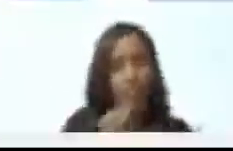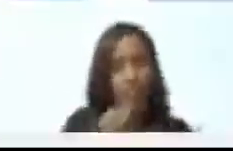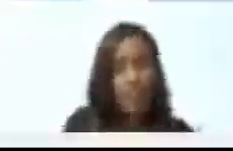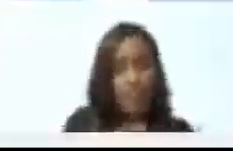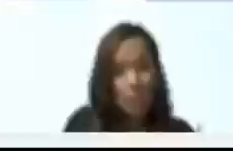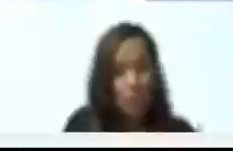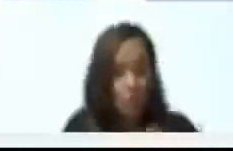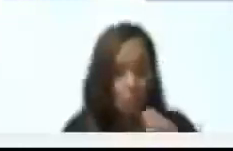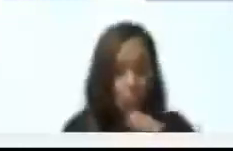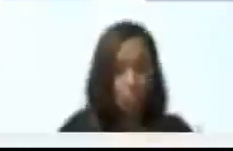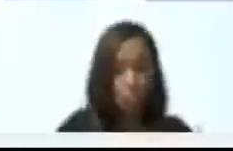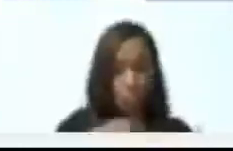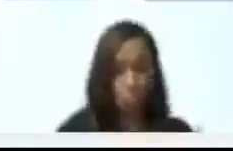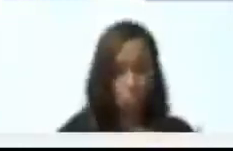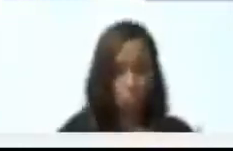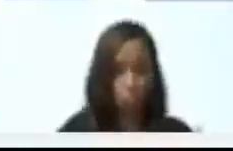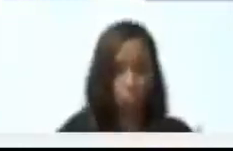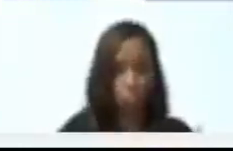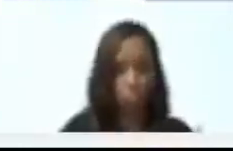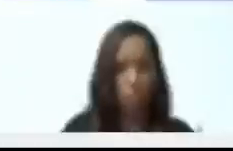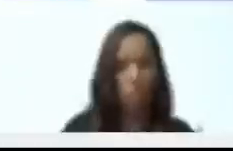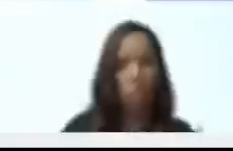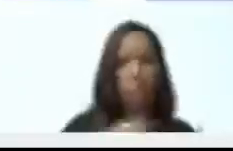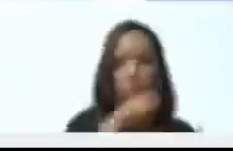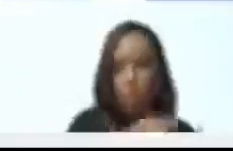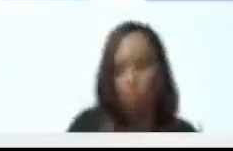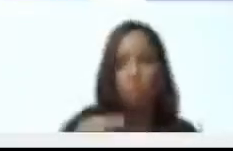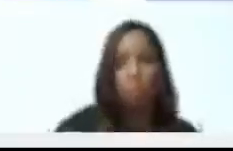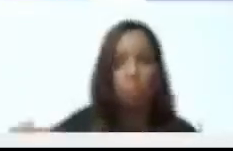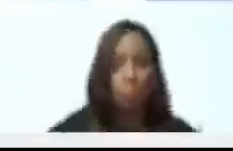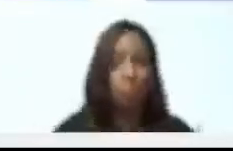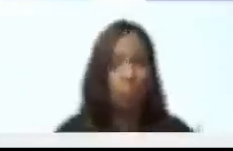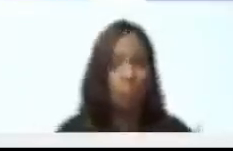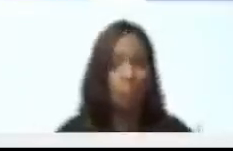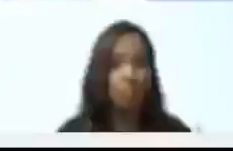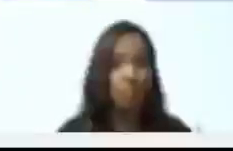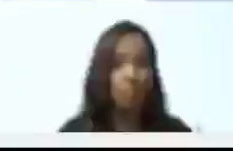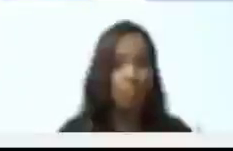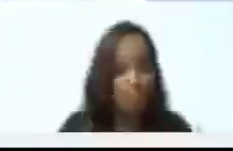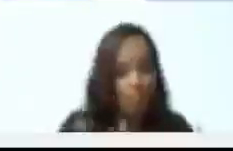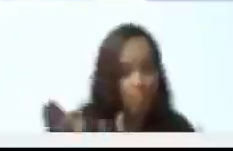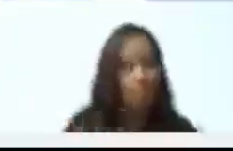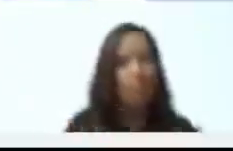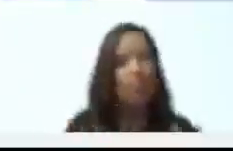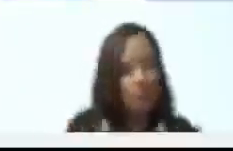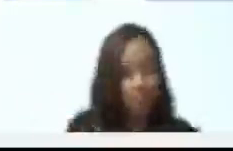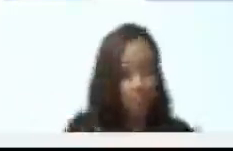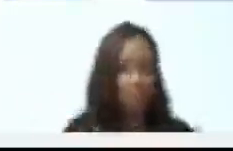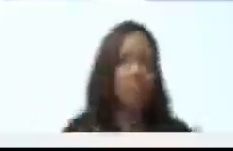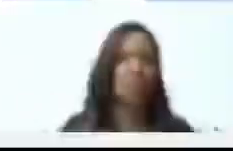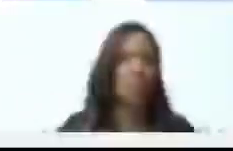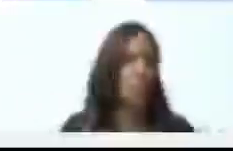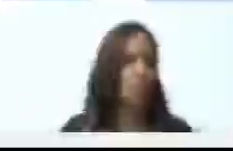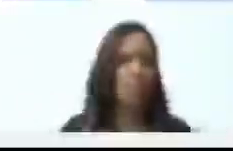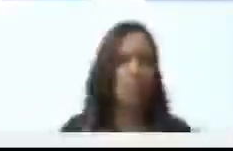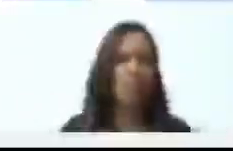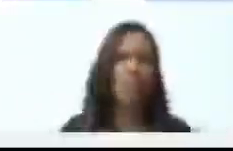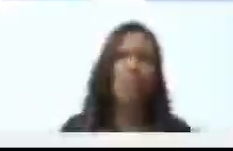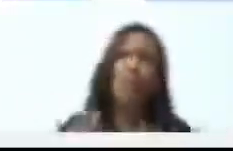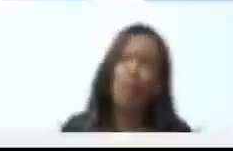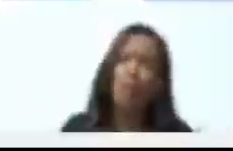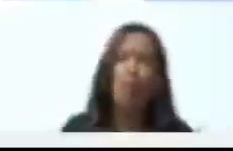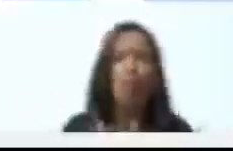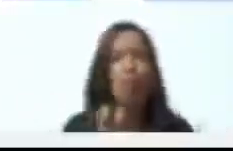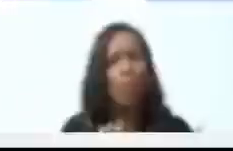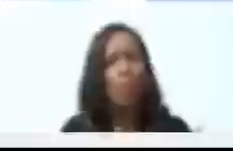le pido en procedimiento que libere este proyecto de volver a una nueva